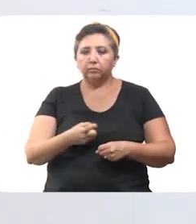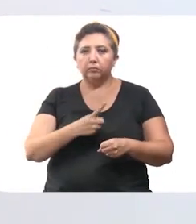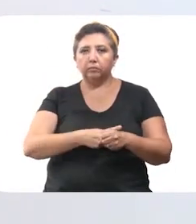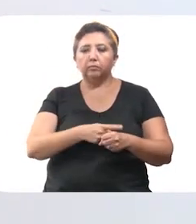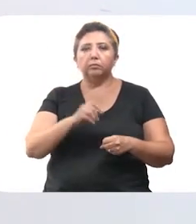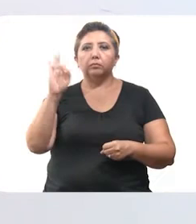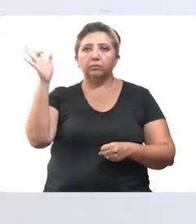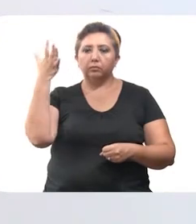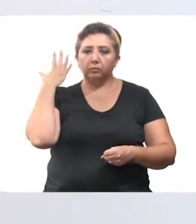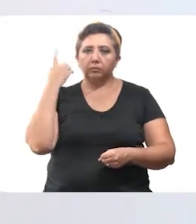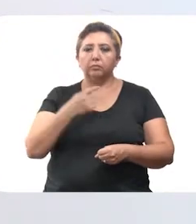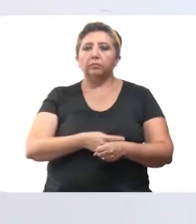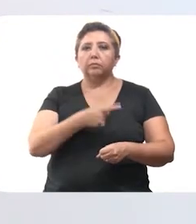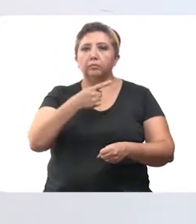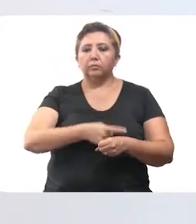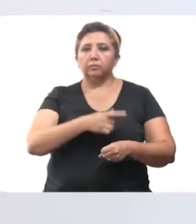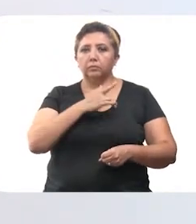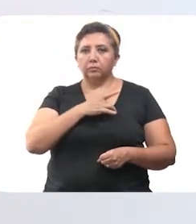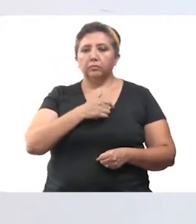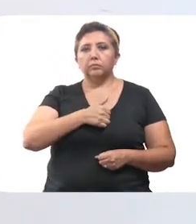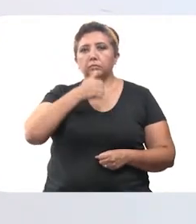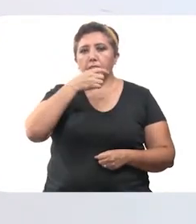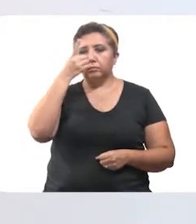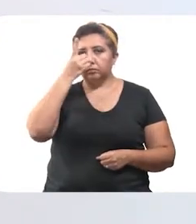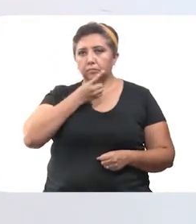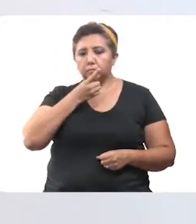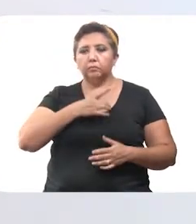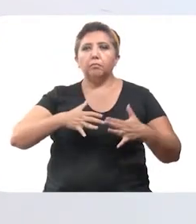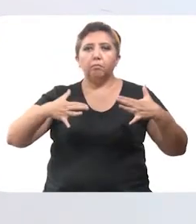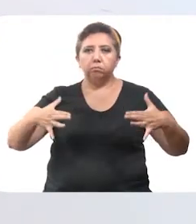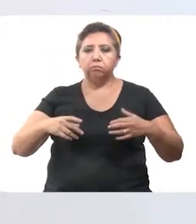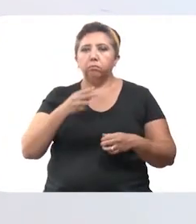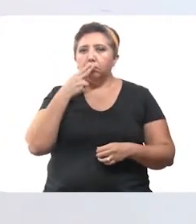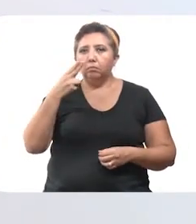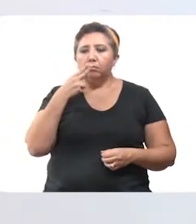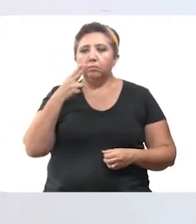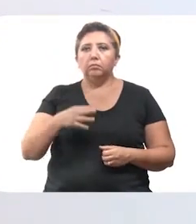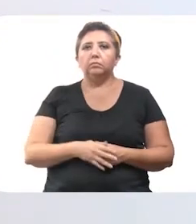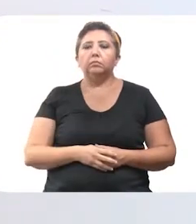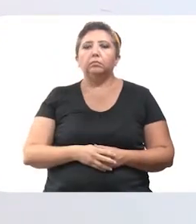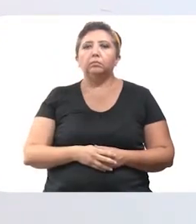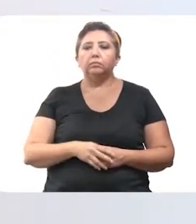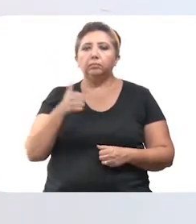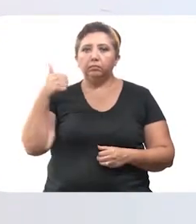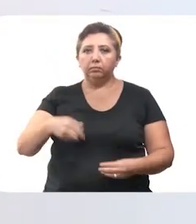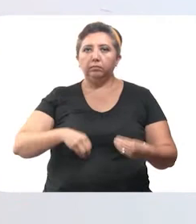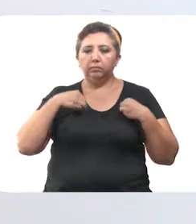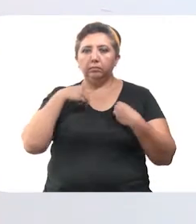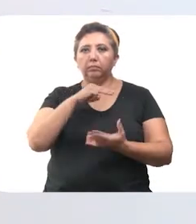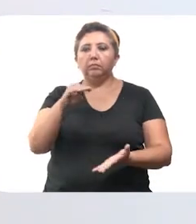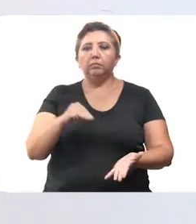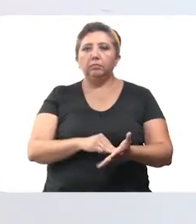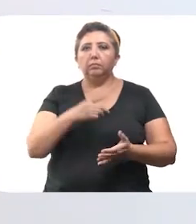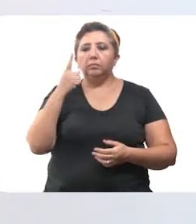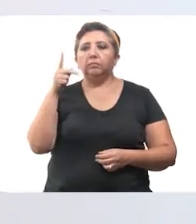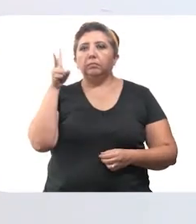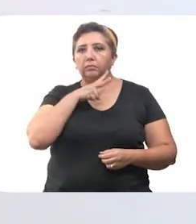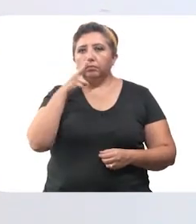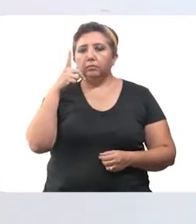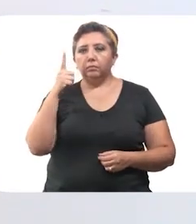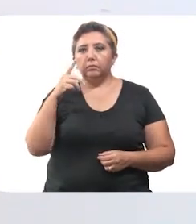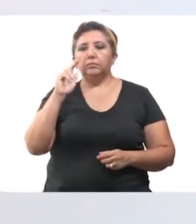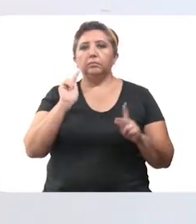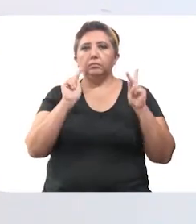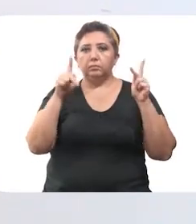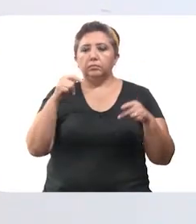Sus principales enfermedades fueron hipertensión arterial, diabetes, obesidad y tabaquismo. 6 residían en Mérida, 1 en Valladolid,